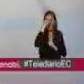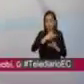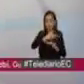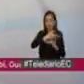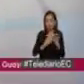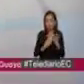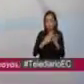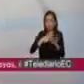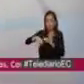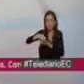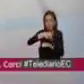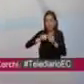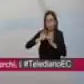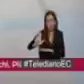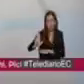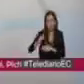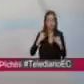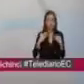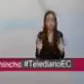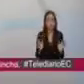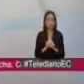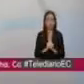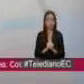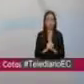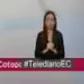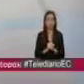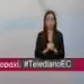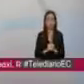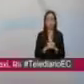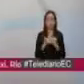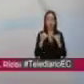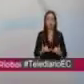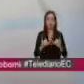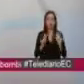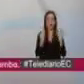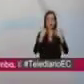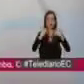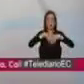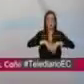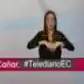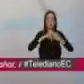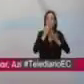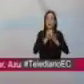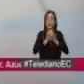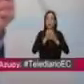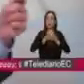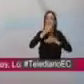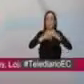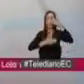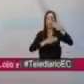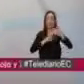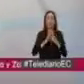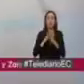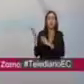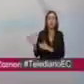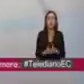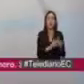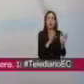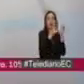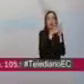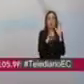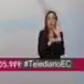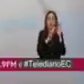tendríamos un problema de enfrentar en el ejercicio de recaudación con un fallo de la corte que habrá